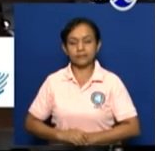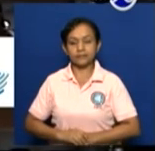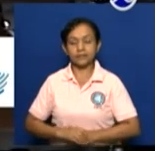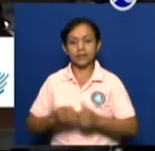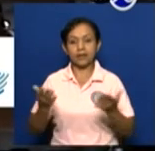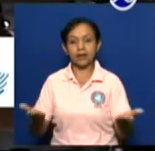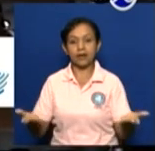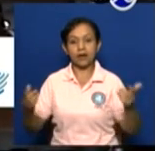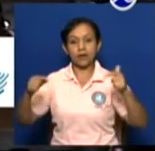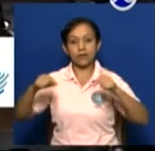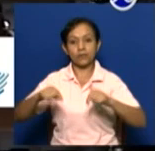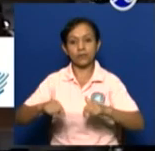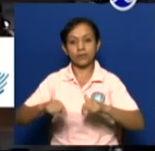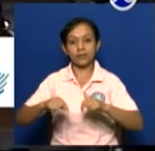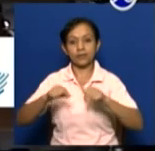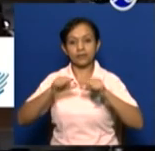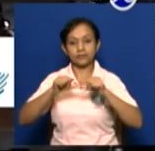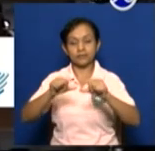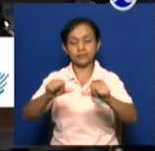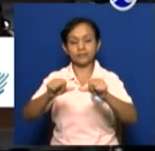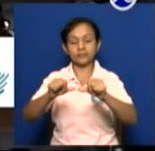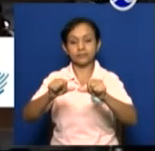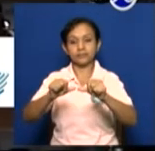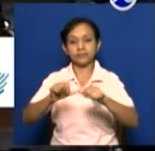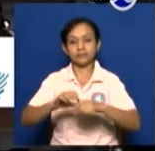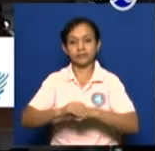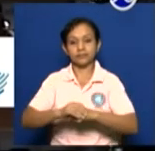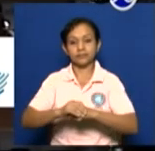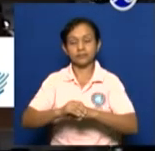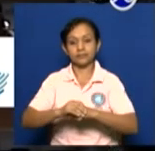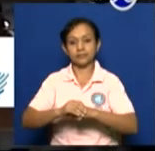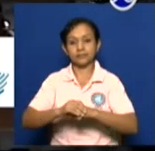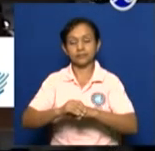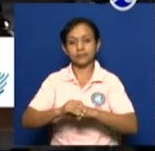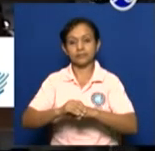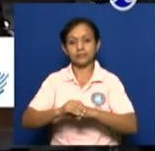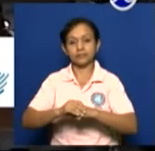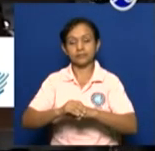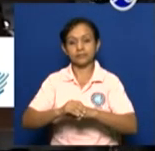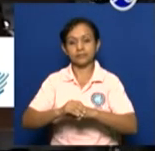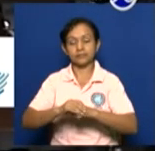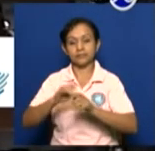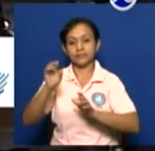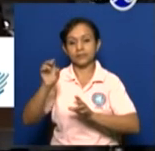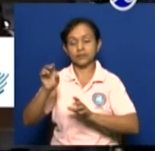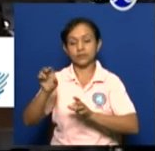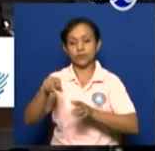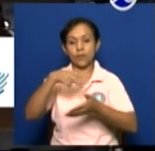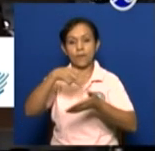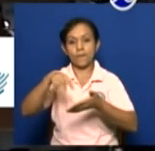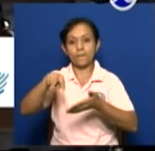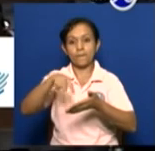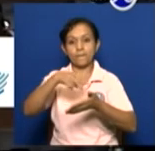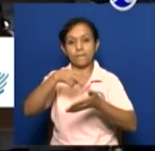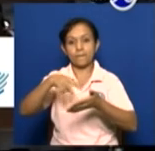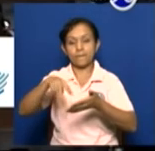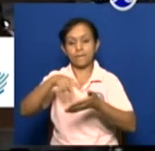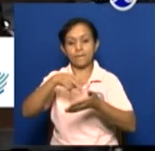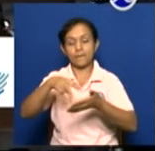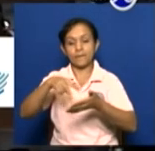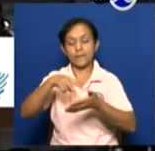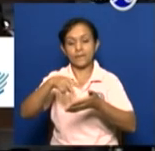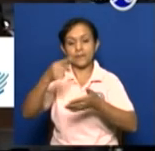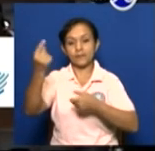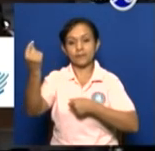Tendremos a continuación una intervención cultural. Hace acto